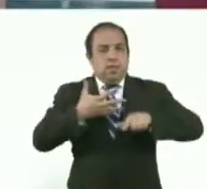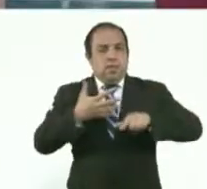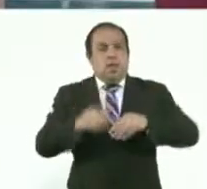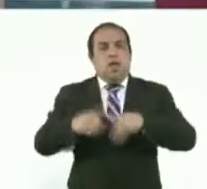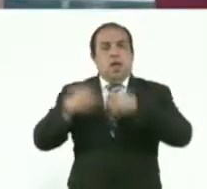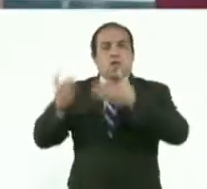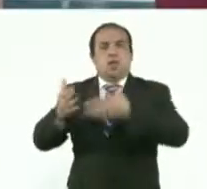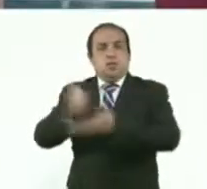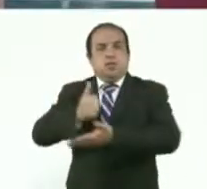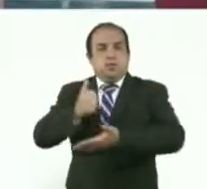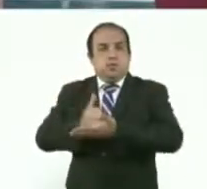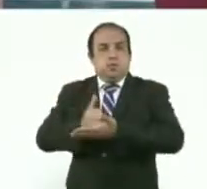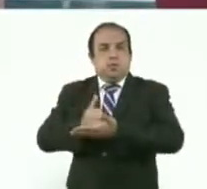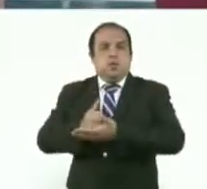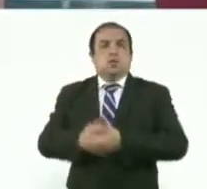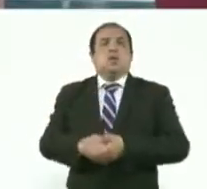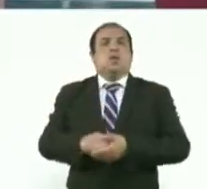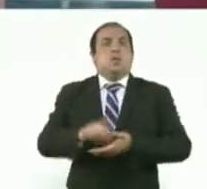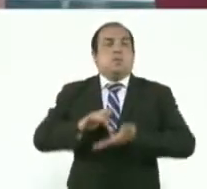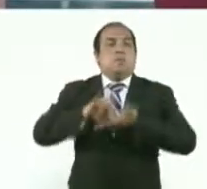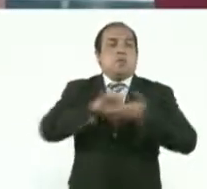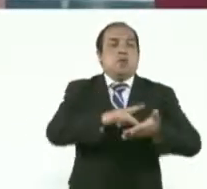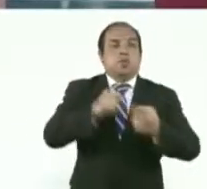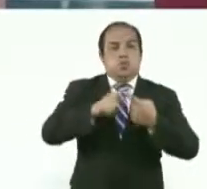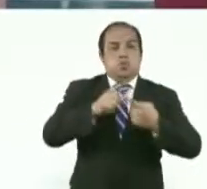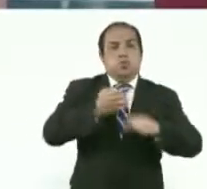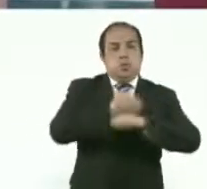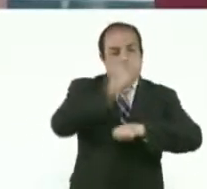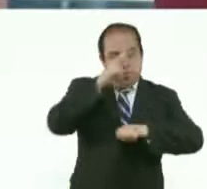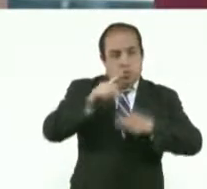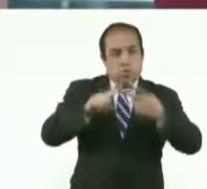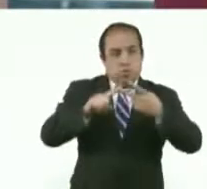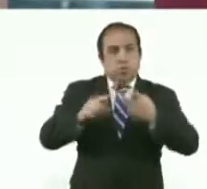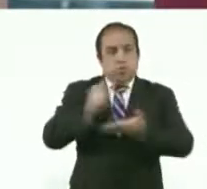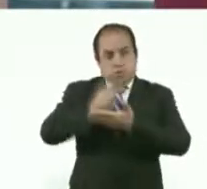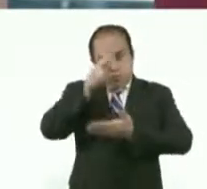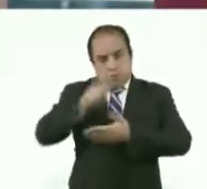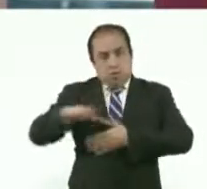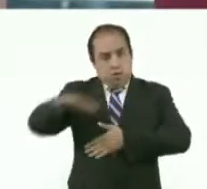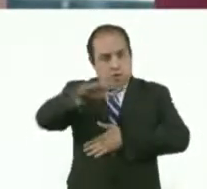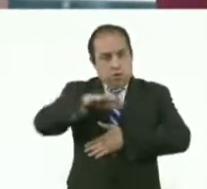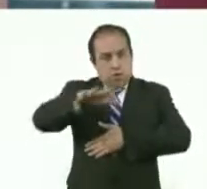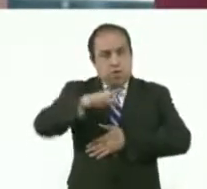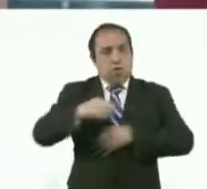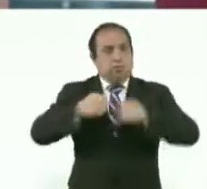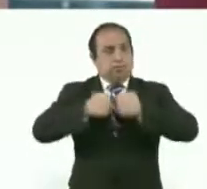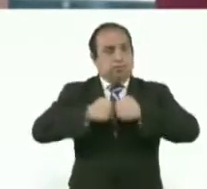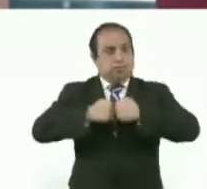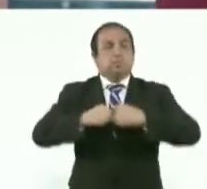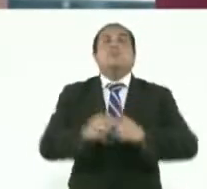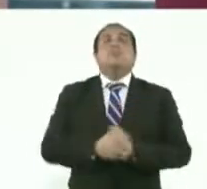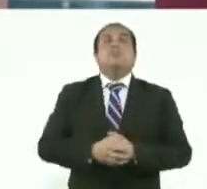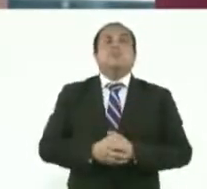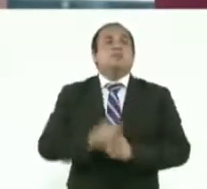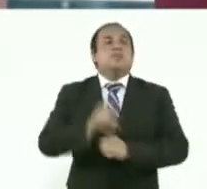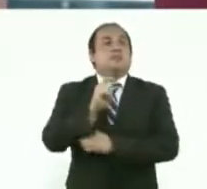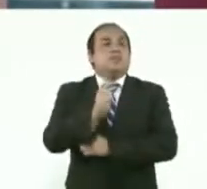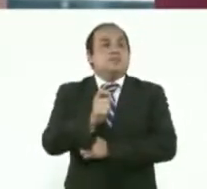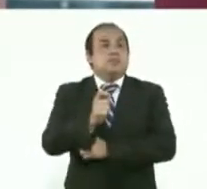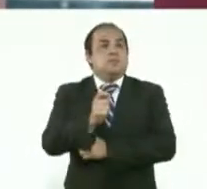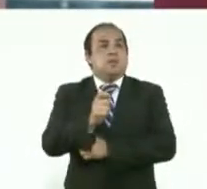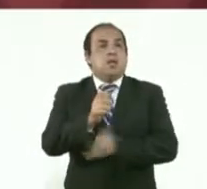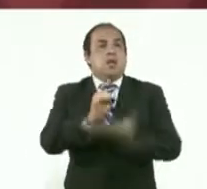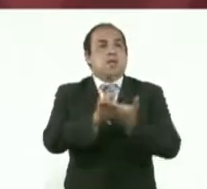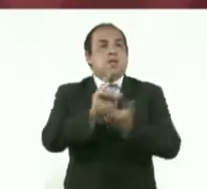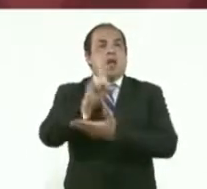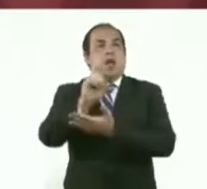a apoyar tanto al Estado de México como a la Ciudad de México en la zona metropolitana del Valle de México, van a implicar un